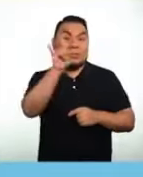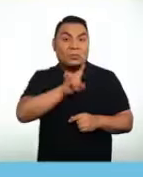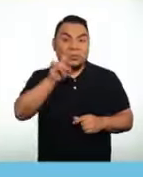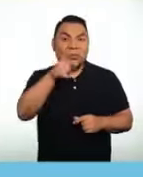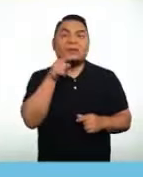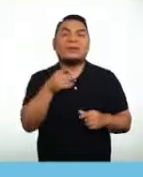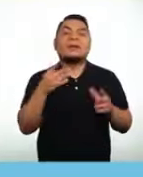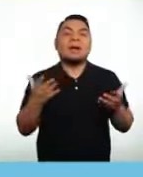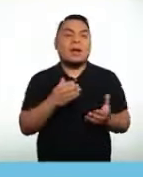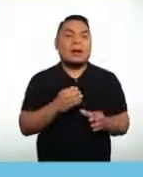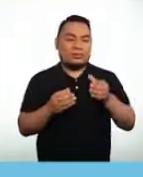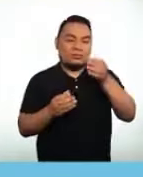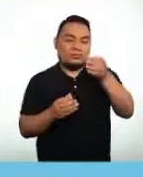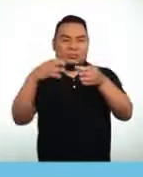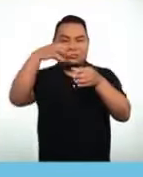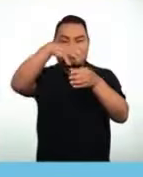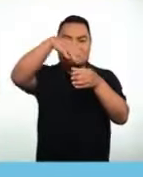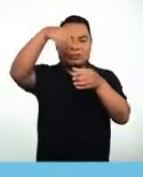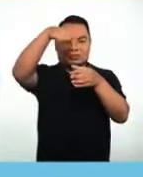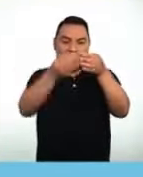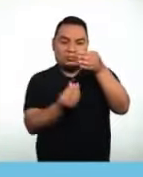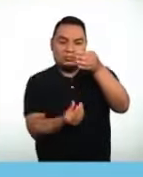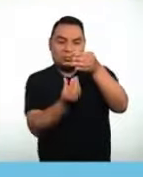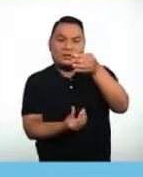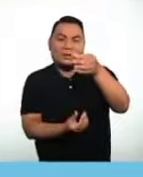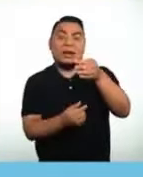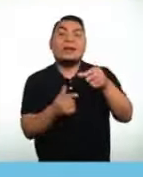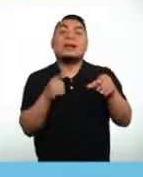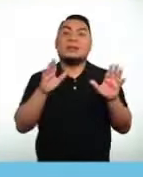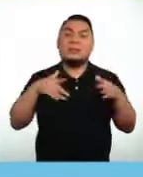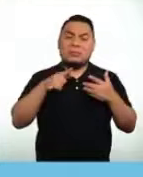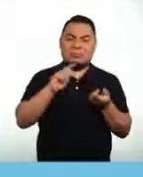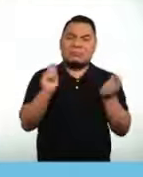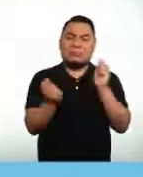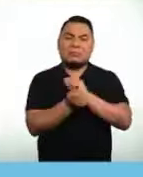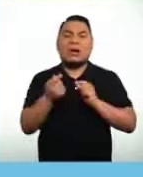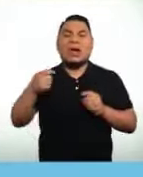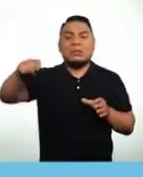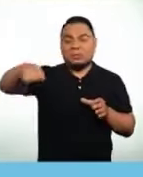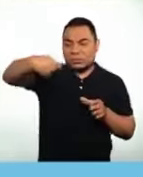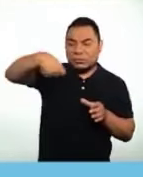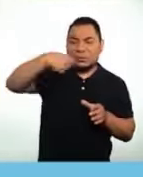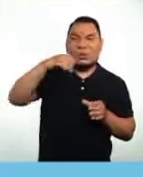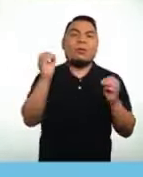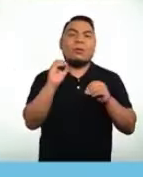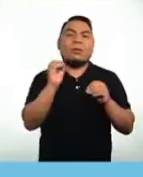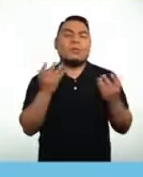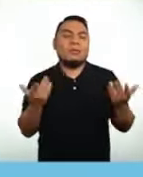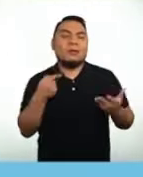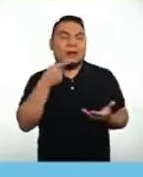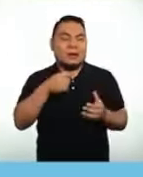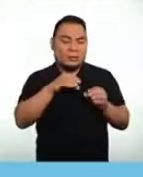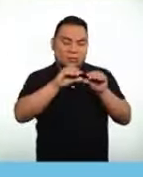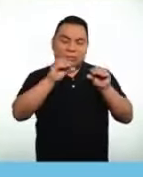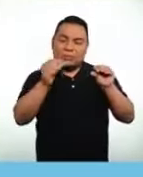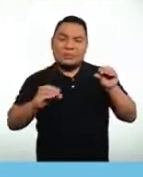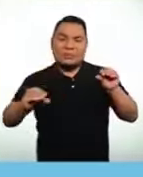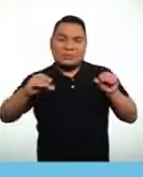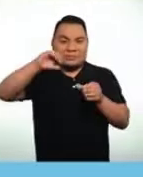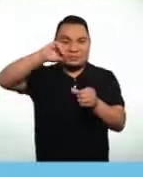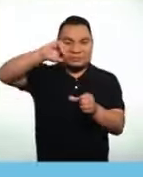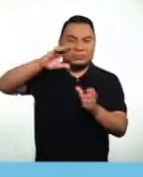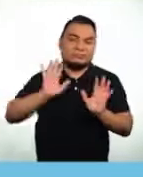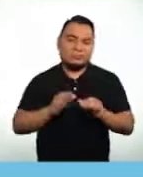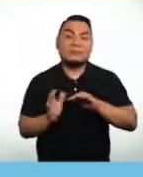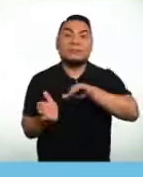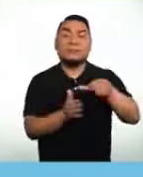Además, usaremos un embudo o en su reemplazo puedes usar una cuchara o un pedazo de